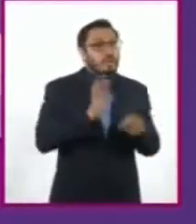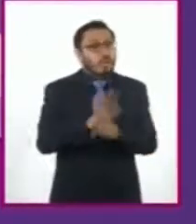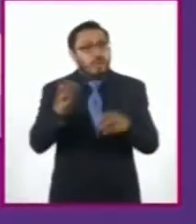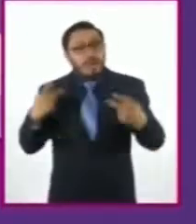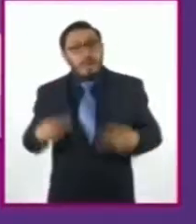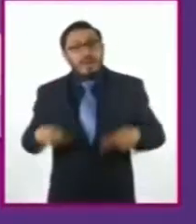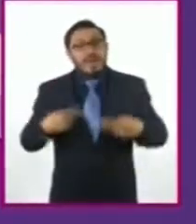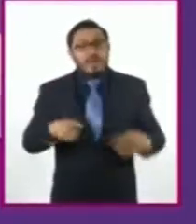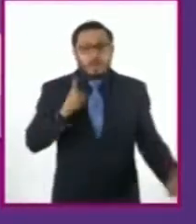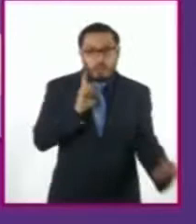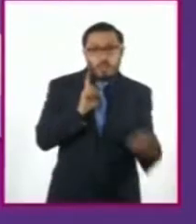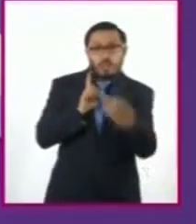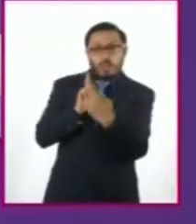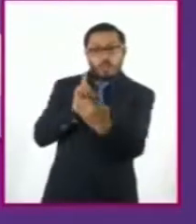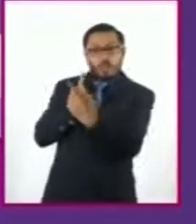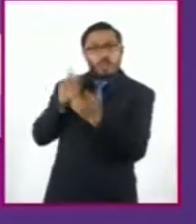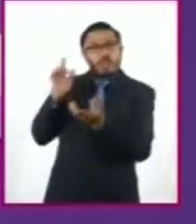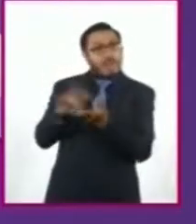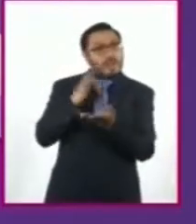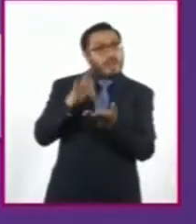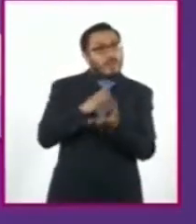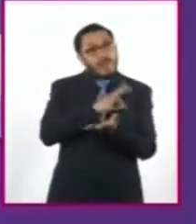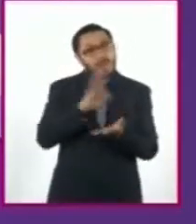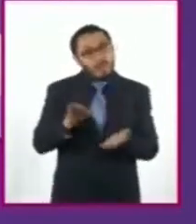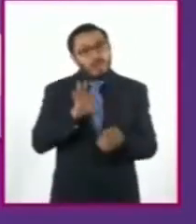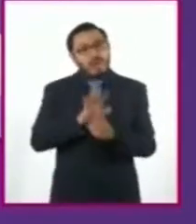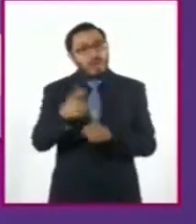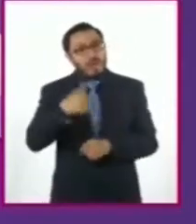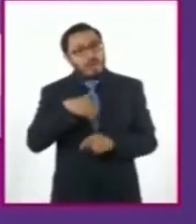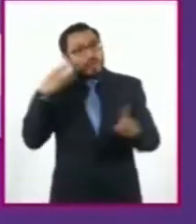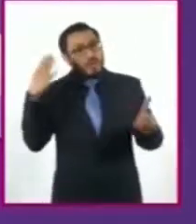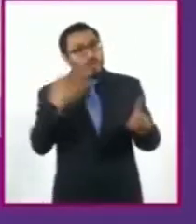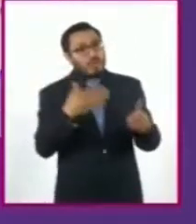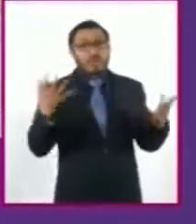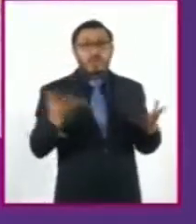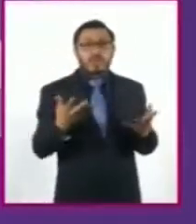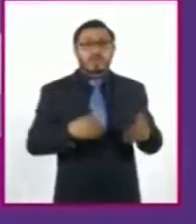nos pueden apoyar en el logro de lo que queremos hacer.